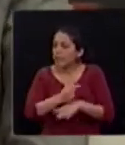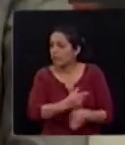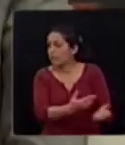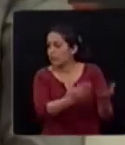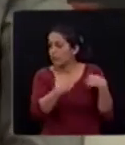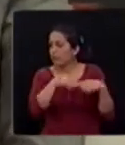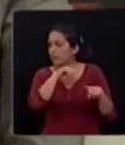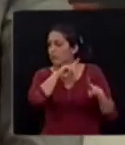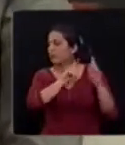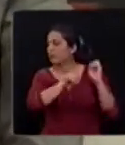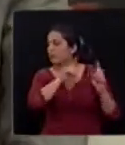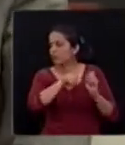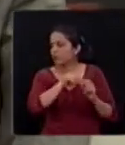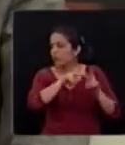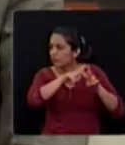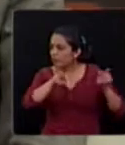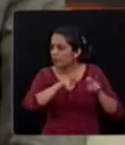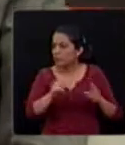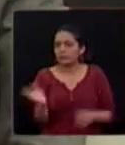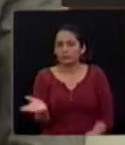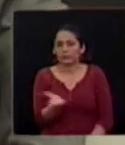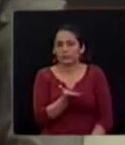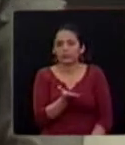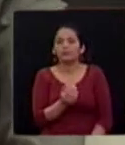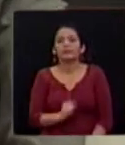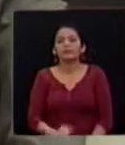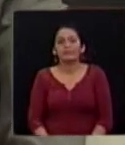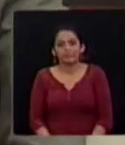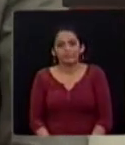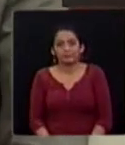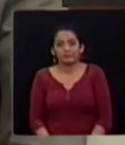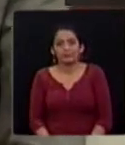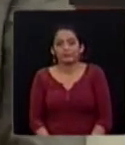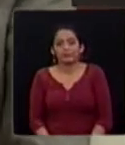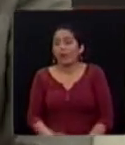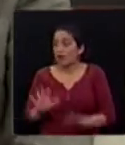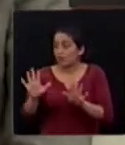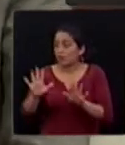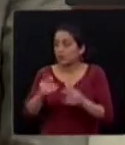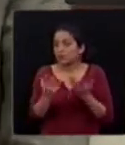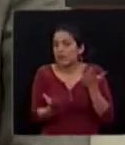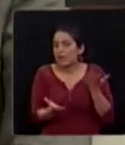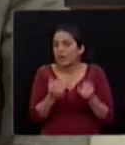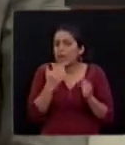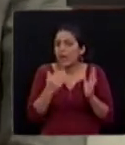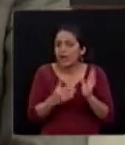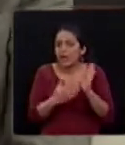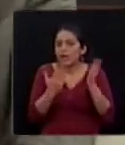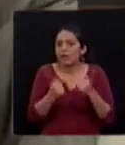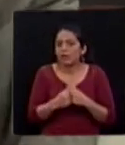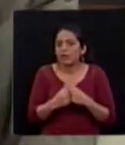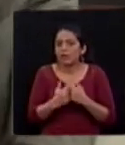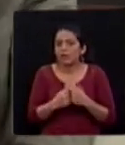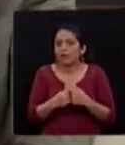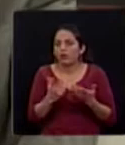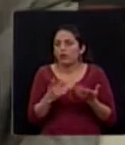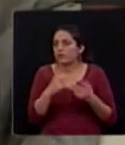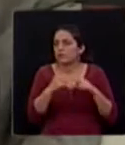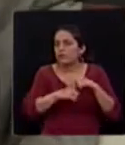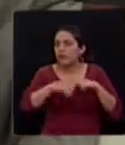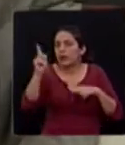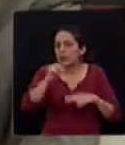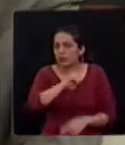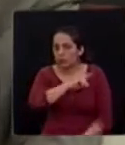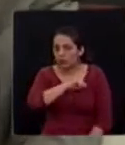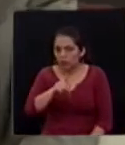de la Corte Nacional de Justicia para que formule cargos y dicte medidas cautelares. Que no vaya a pasar lo que pasó con Poli, con